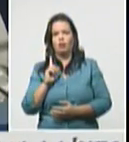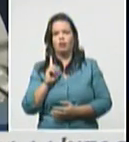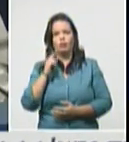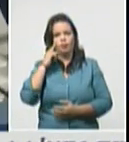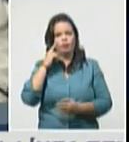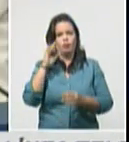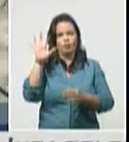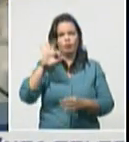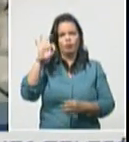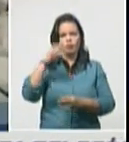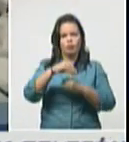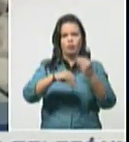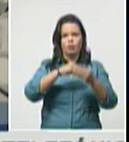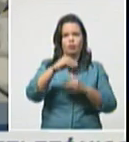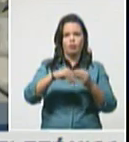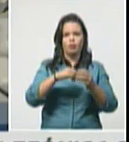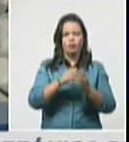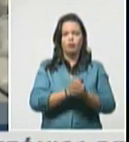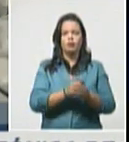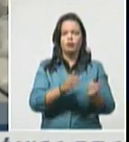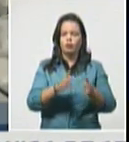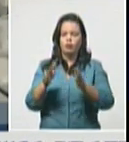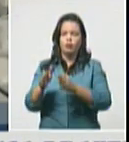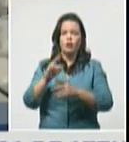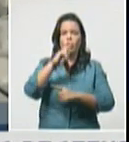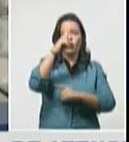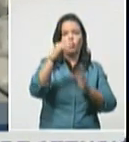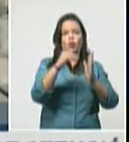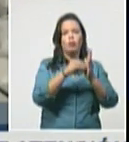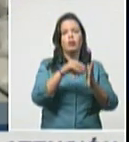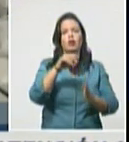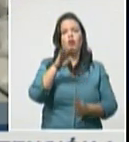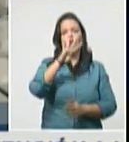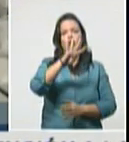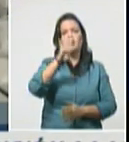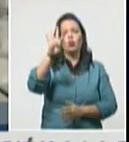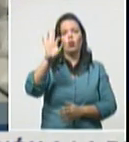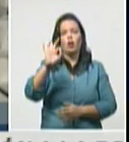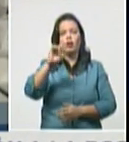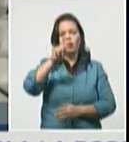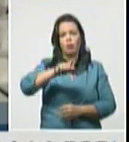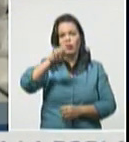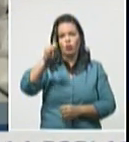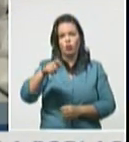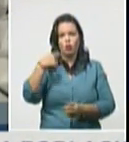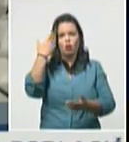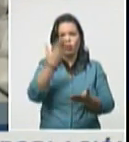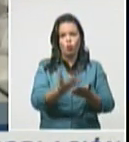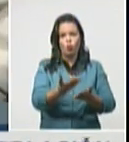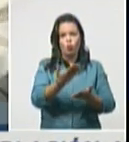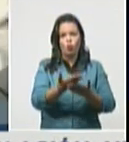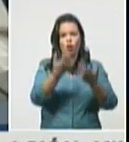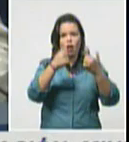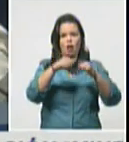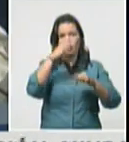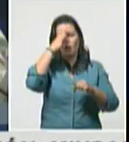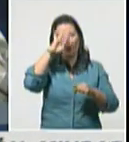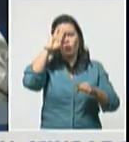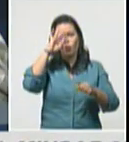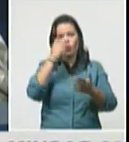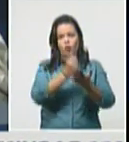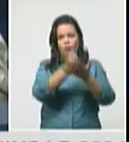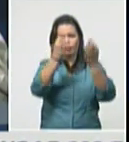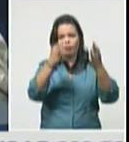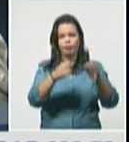De los 2.440 pacientes diagnosticados en Cuba hasta la fecha con la enfermedad